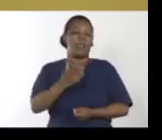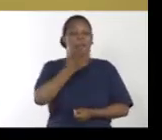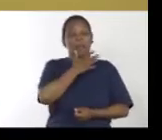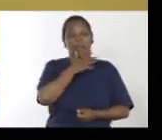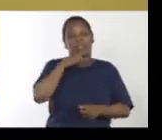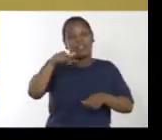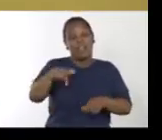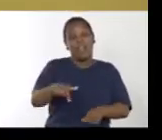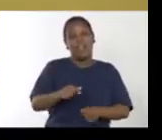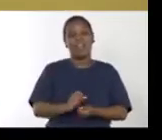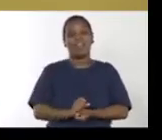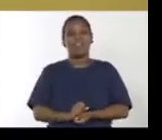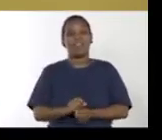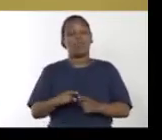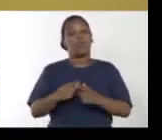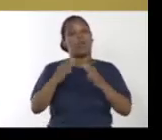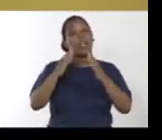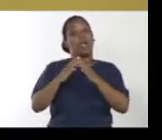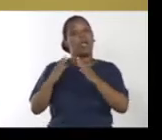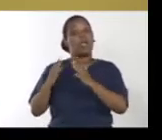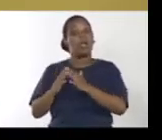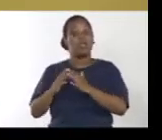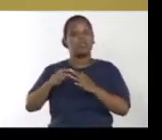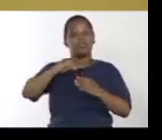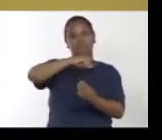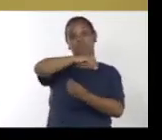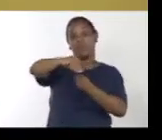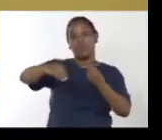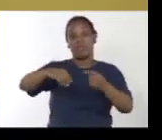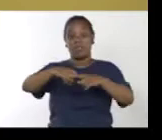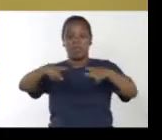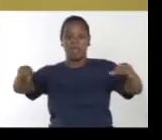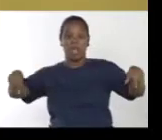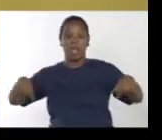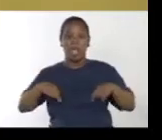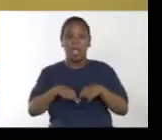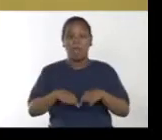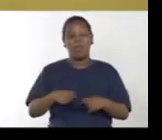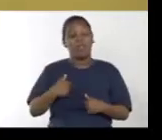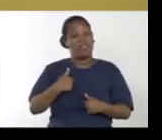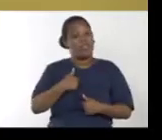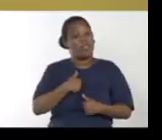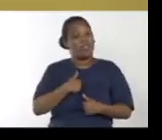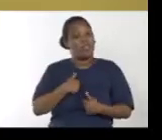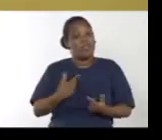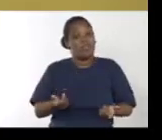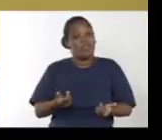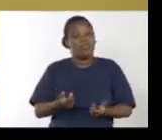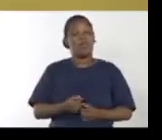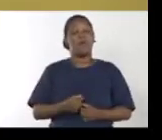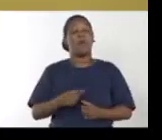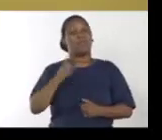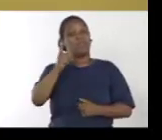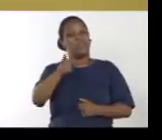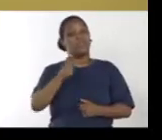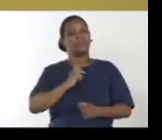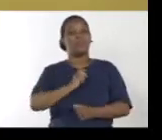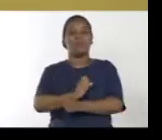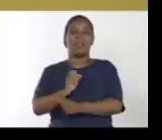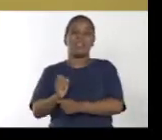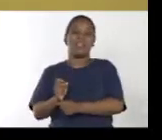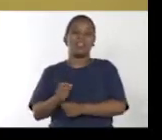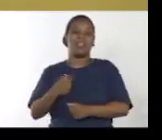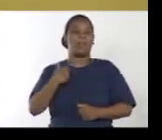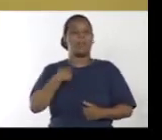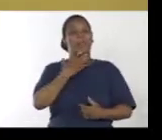les parezca que están ahí, porque las casas se han convertido en aulas y yo me he convertido en su